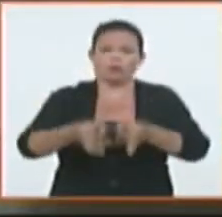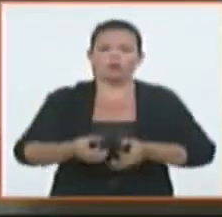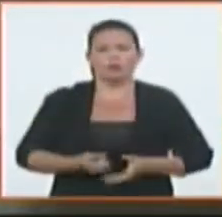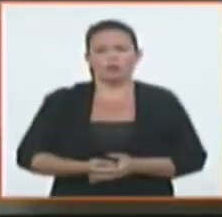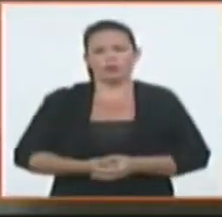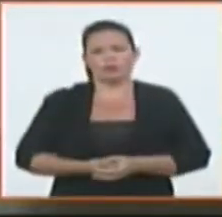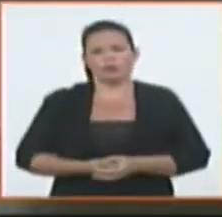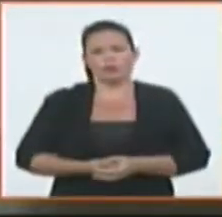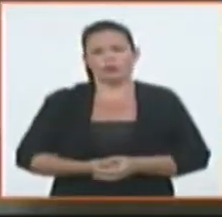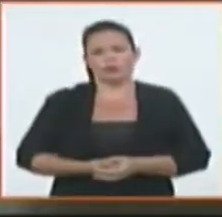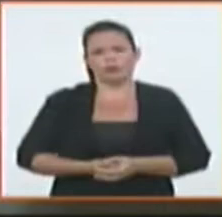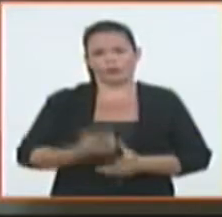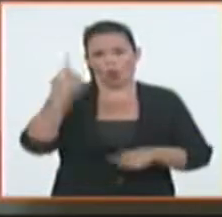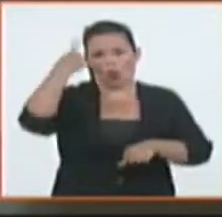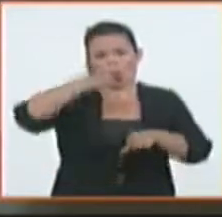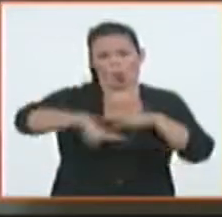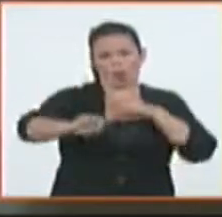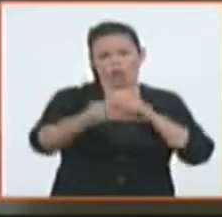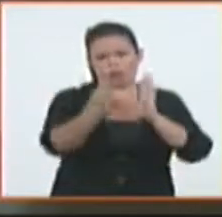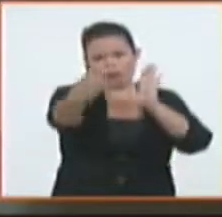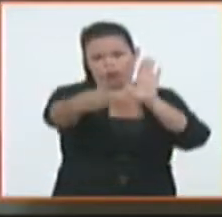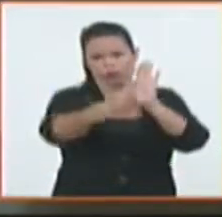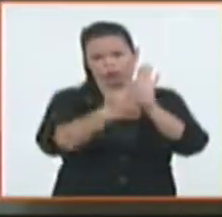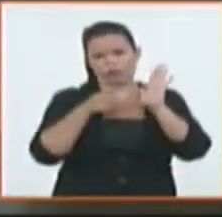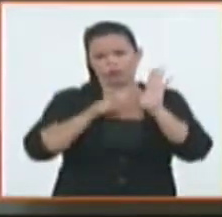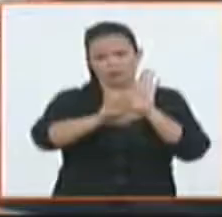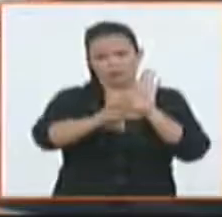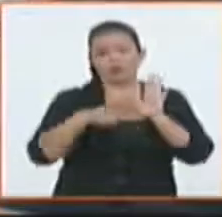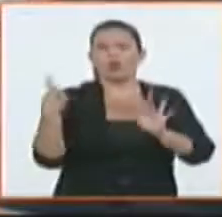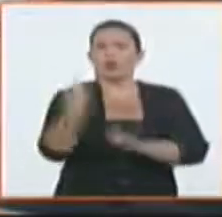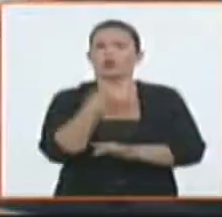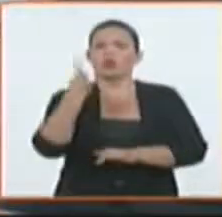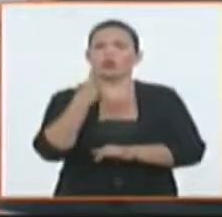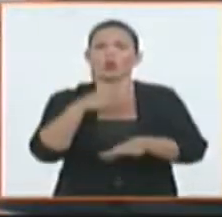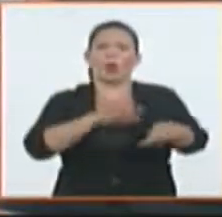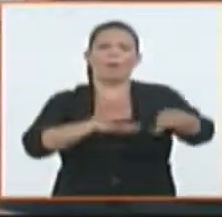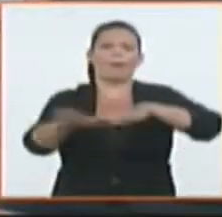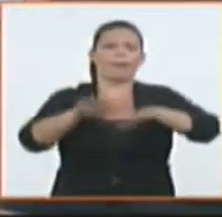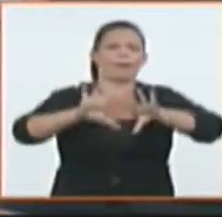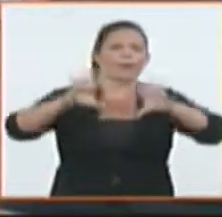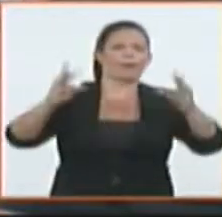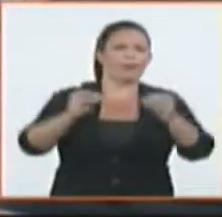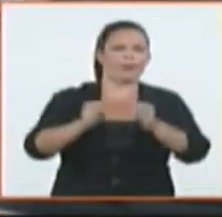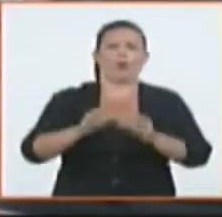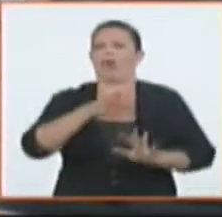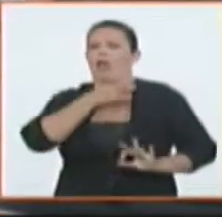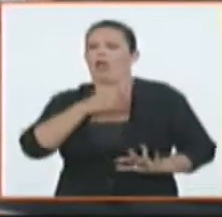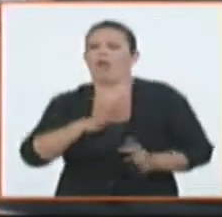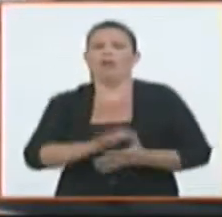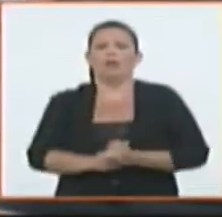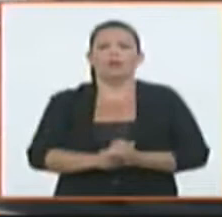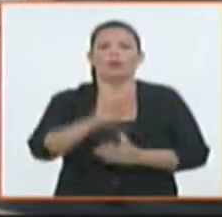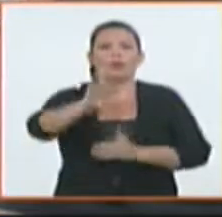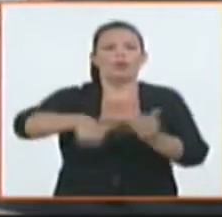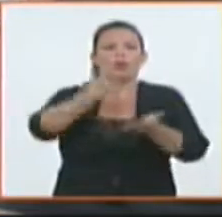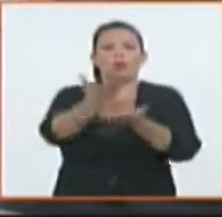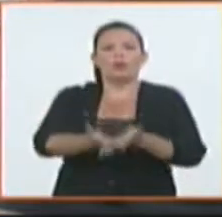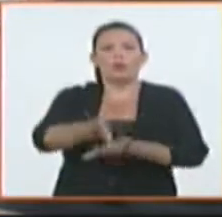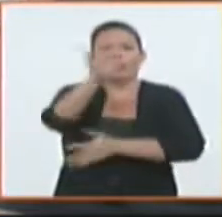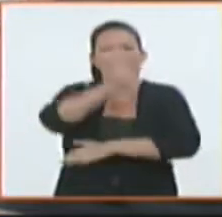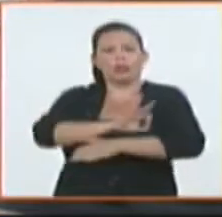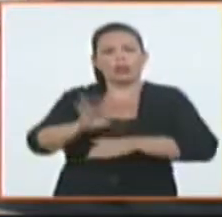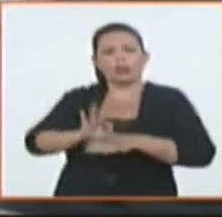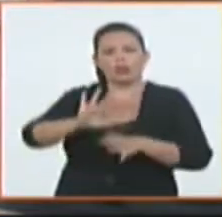sobre participación. Cuando vayamos a ordenar la participación, cuando propongamos diseñar un mecanismo de participación,